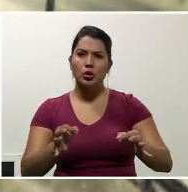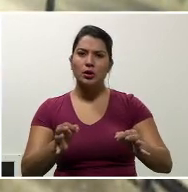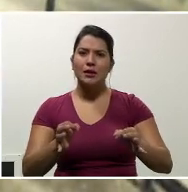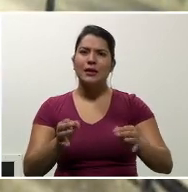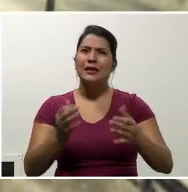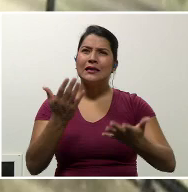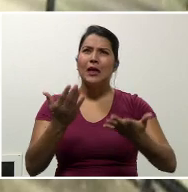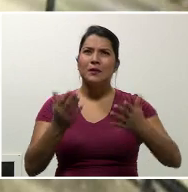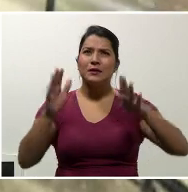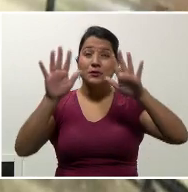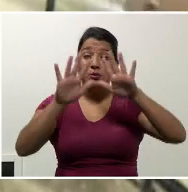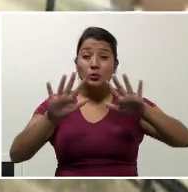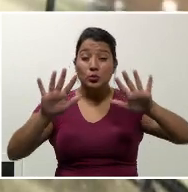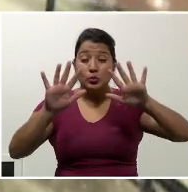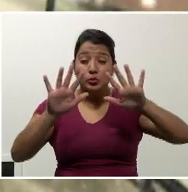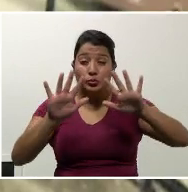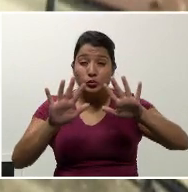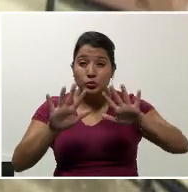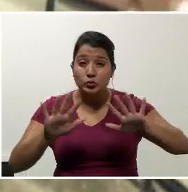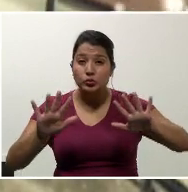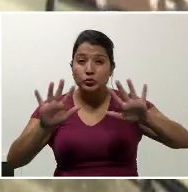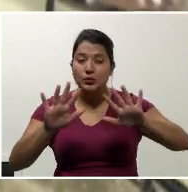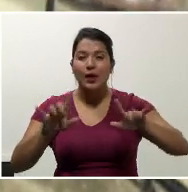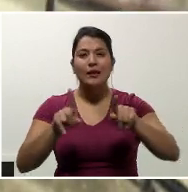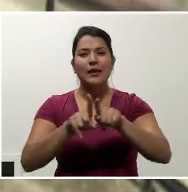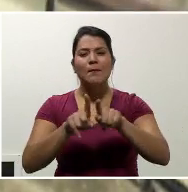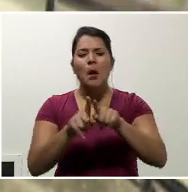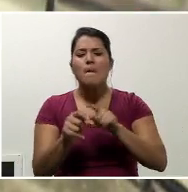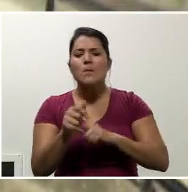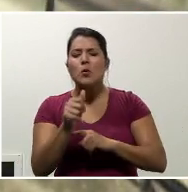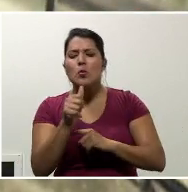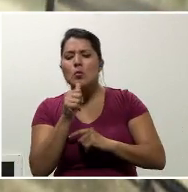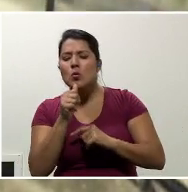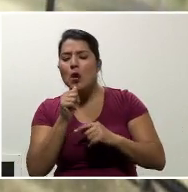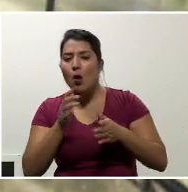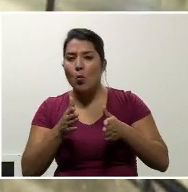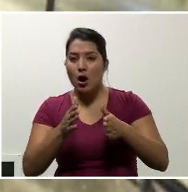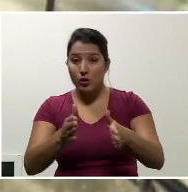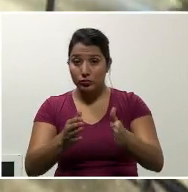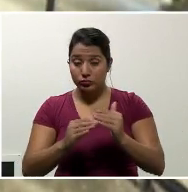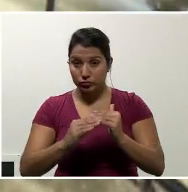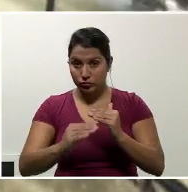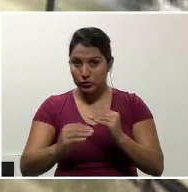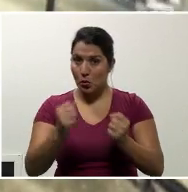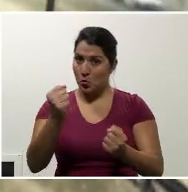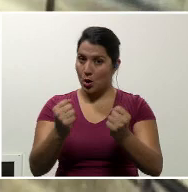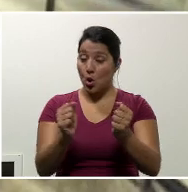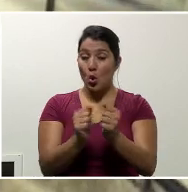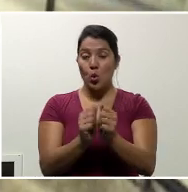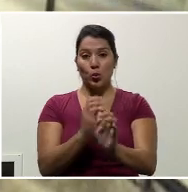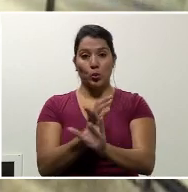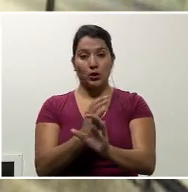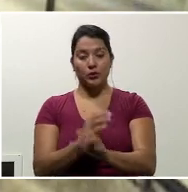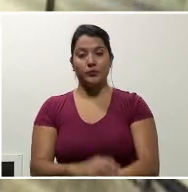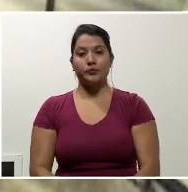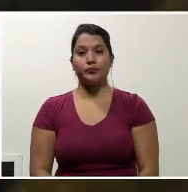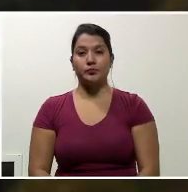baja la visibilidad y húmeda la superficie de rodaje. Circular con precaución.